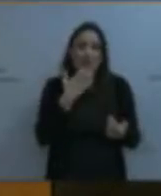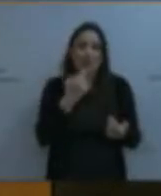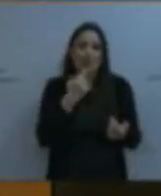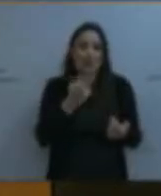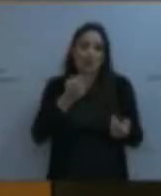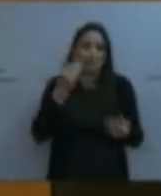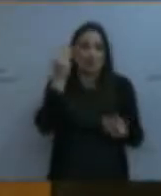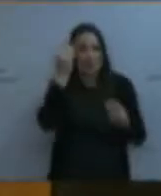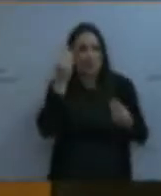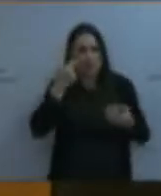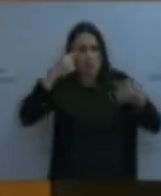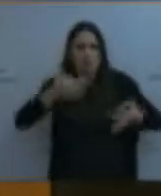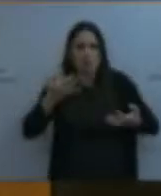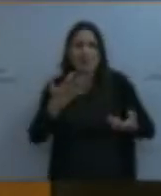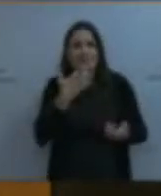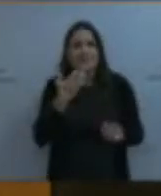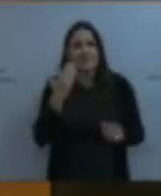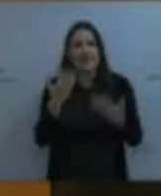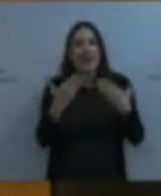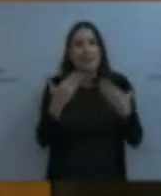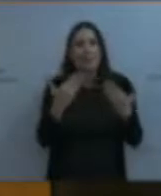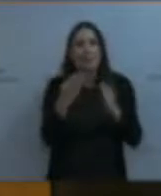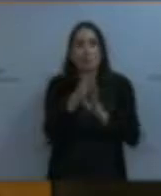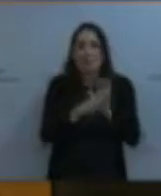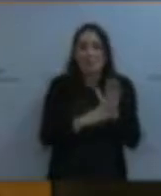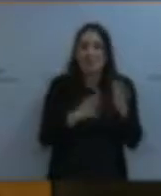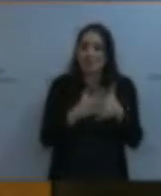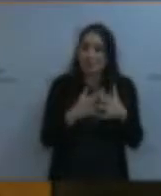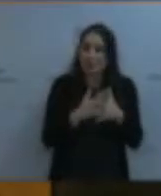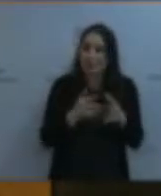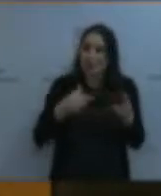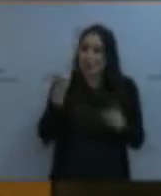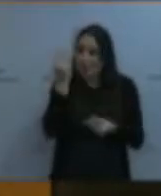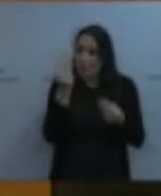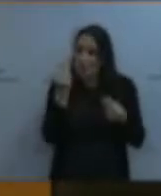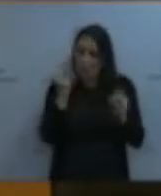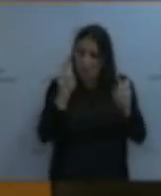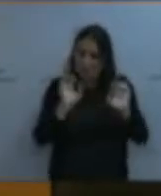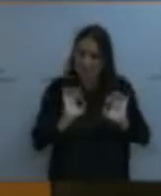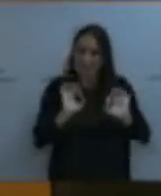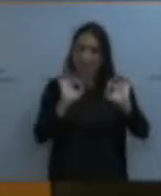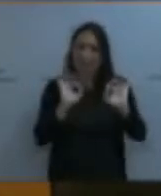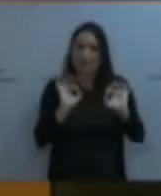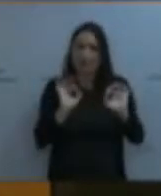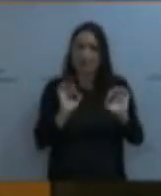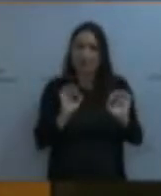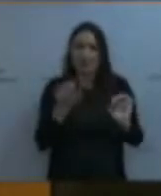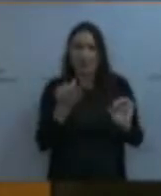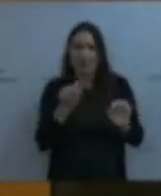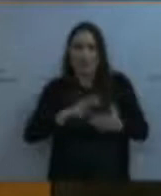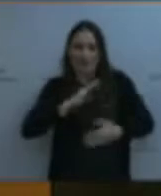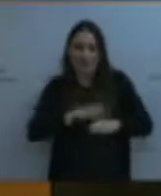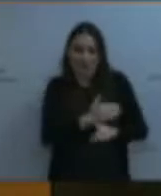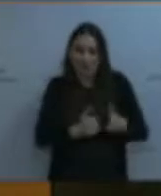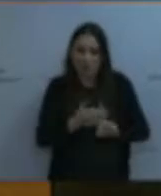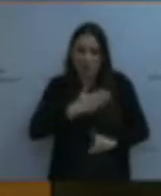lo creamos, lo afirmamos, cuando falamos de medidas estructurales estamos precisamente falando de esto, de ganar en capacidad de resolución propia y de ir